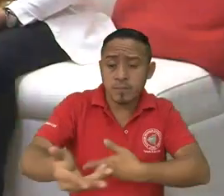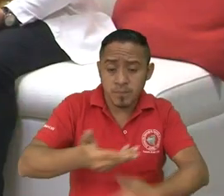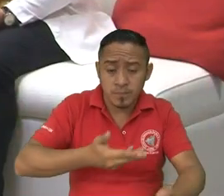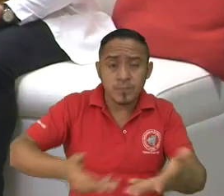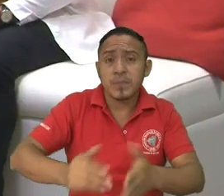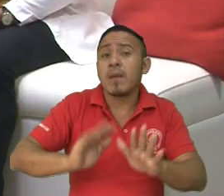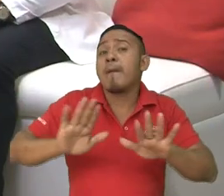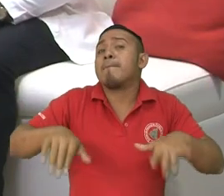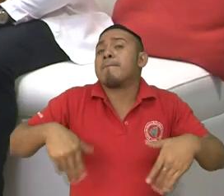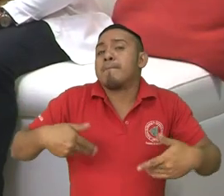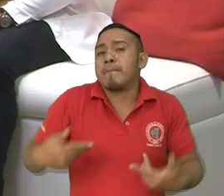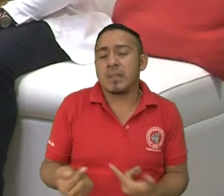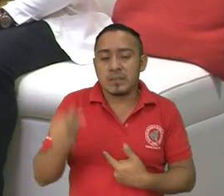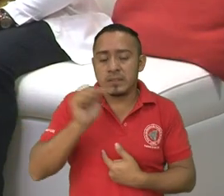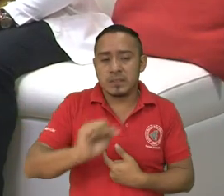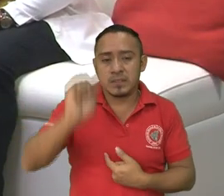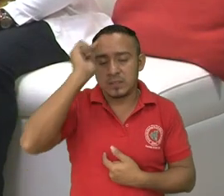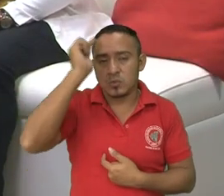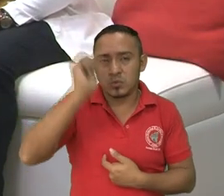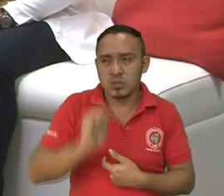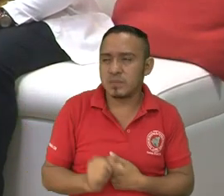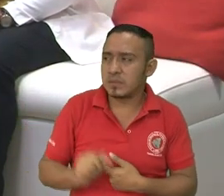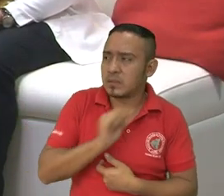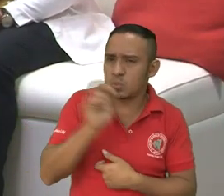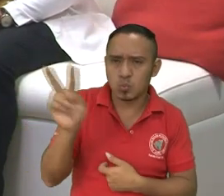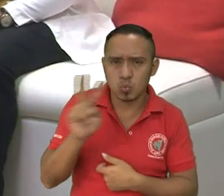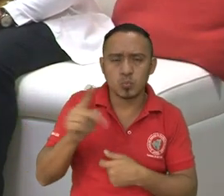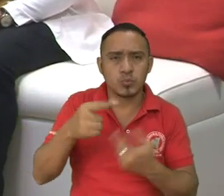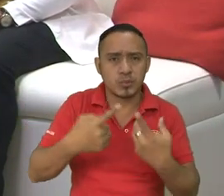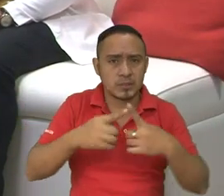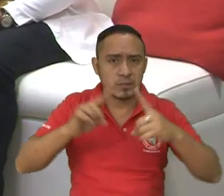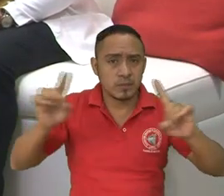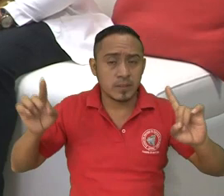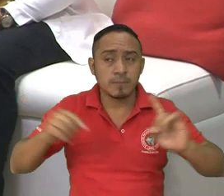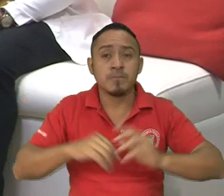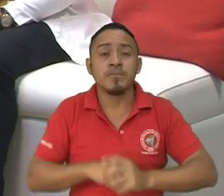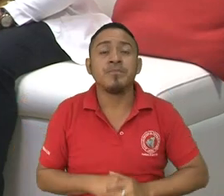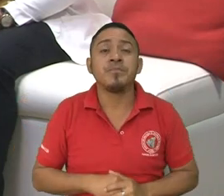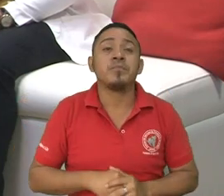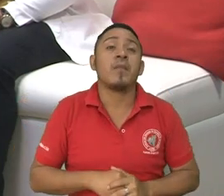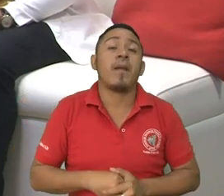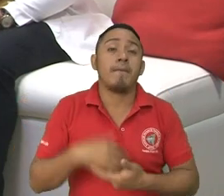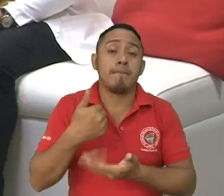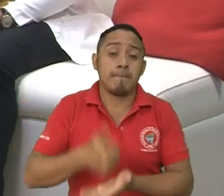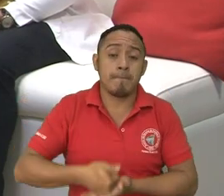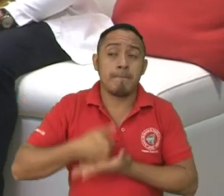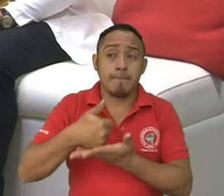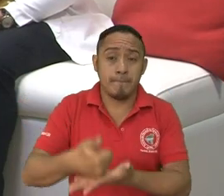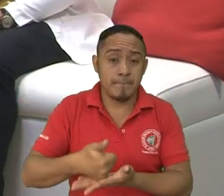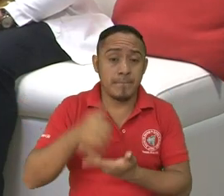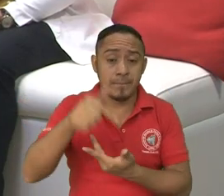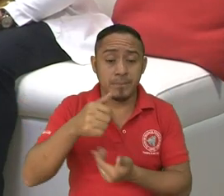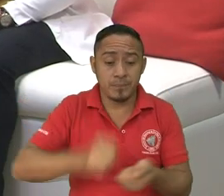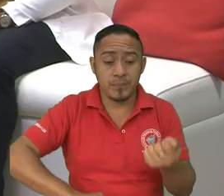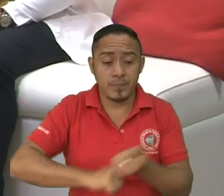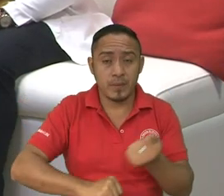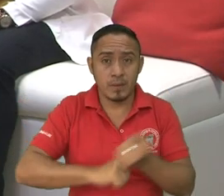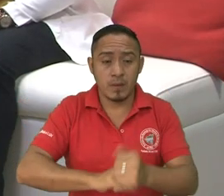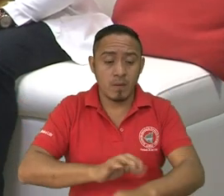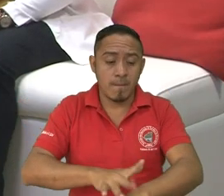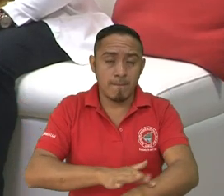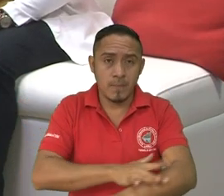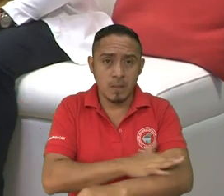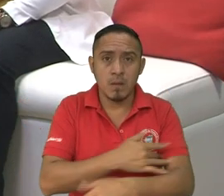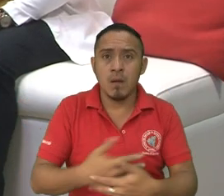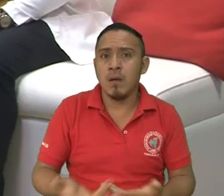niño no sepa de esa edad que ustedes están separados. Entonces hay que ayudarle por su apoyo emocional, como